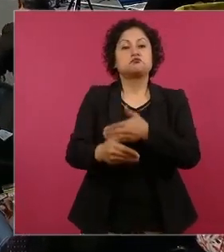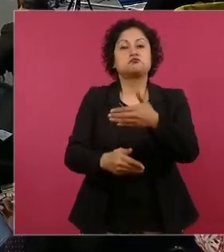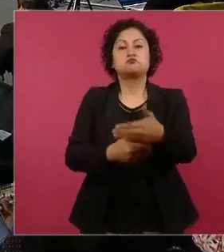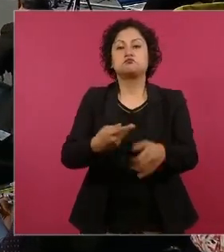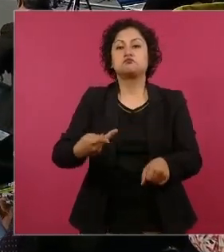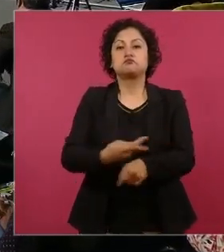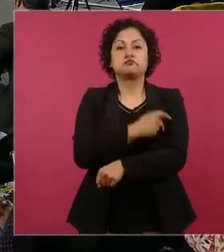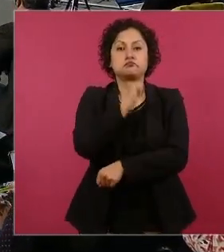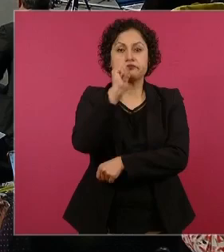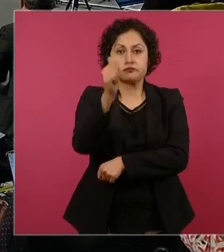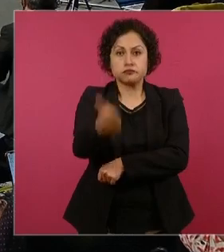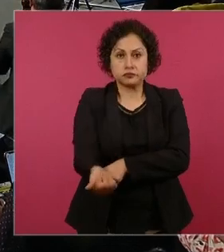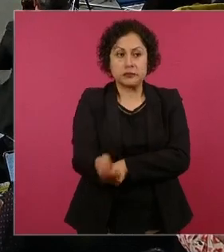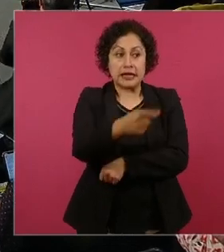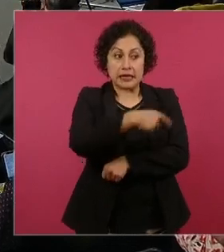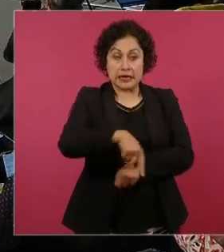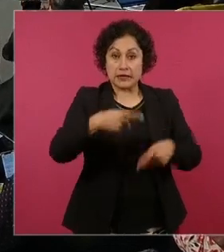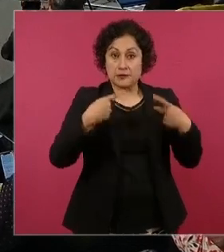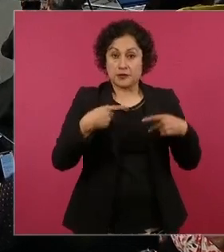le piden